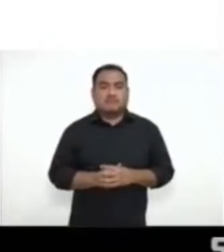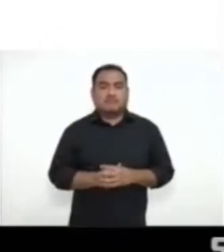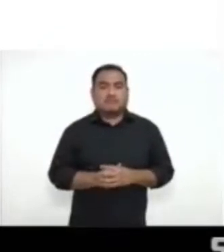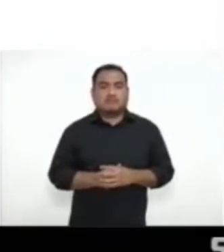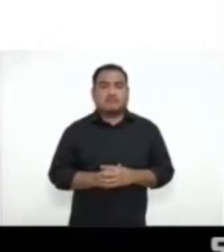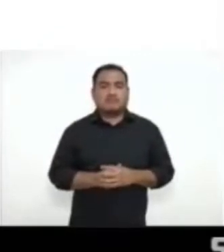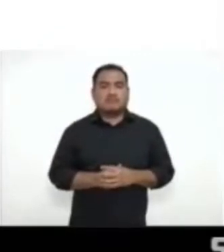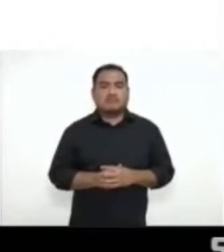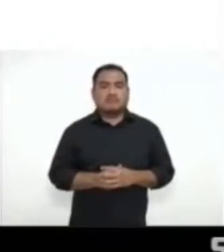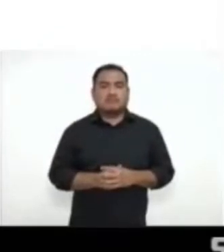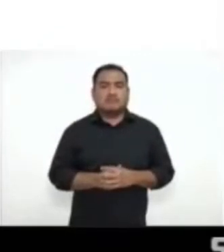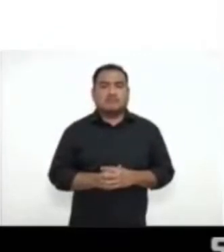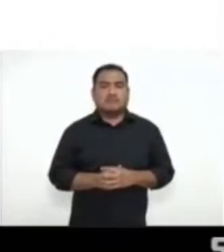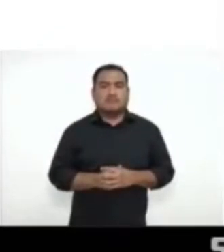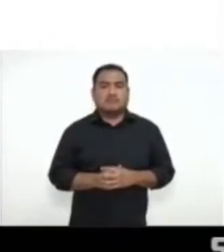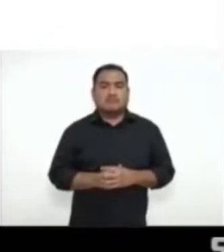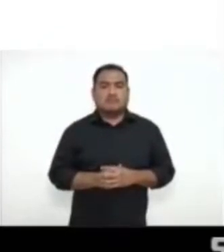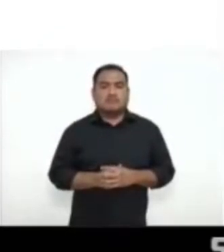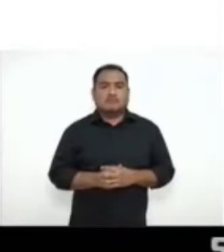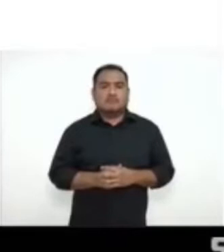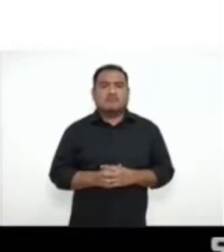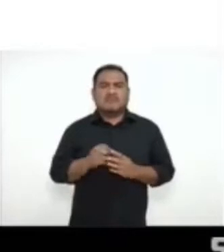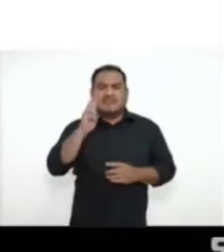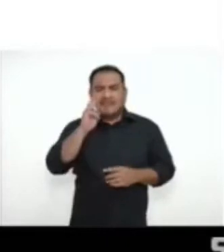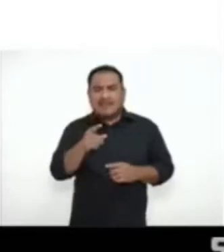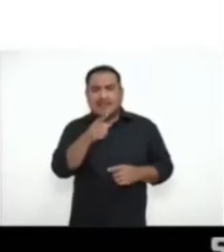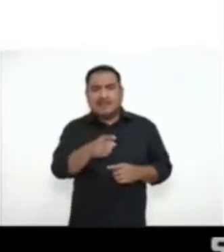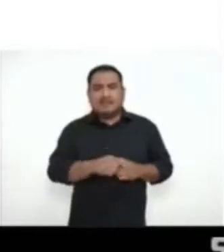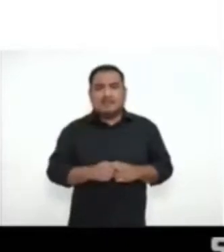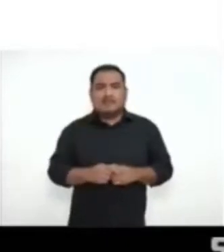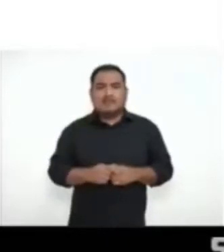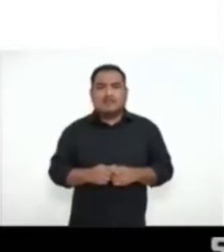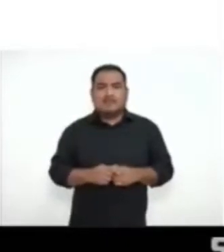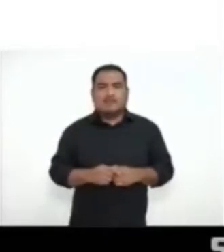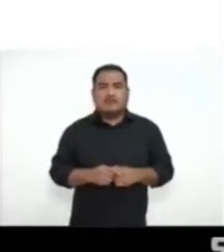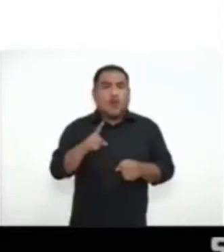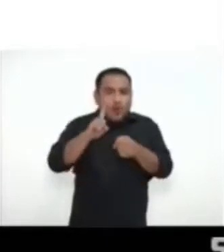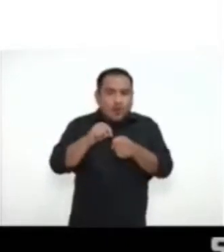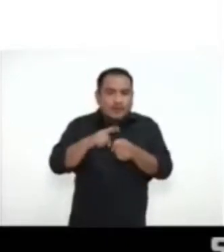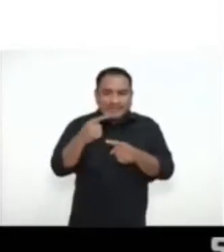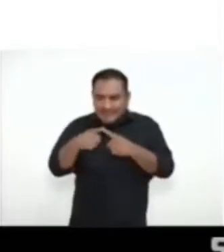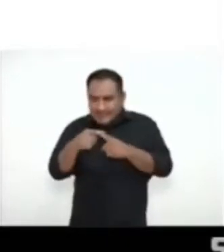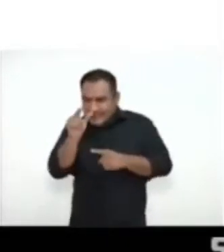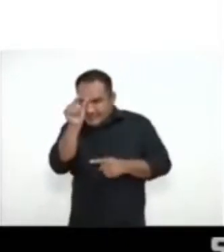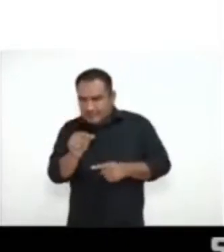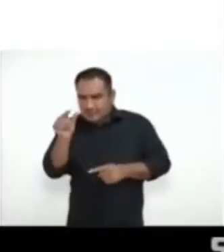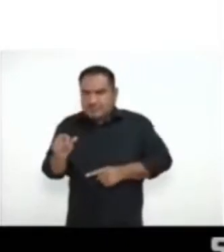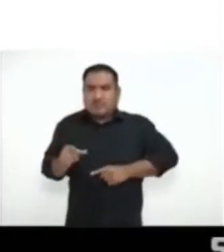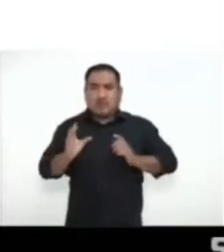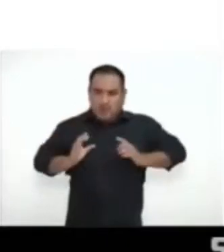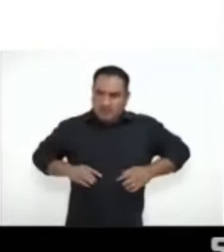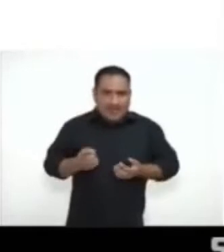enojado continuamente. Estas, si ustedes quiero que observen que tienen diferentes colores.